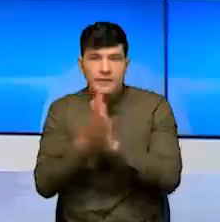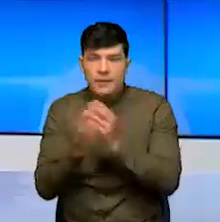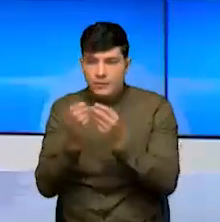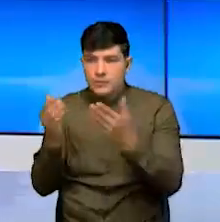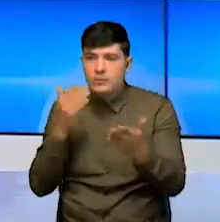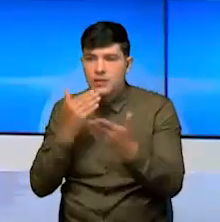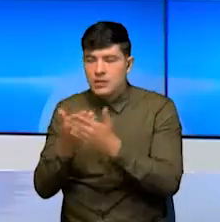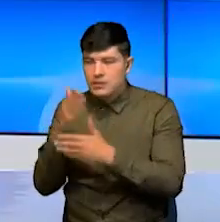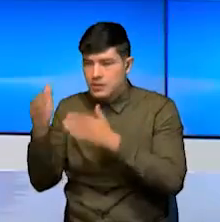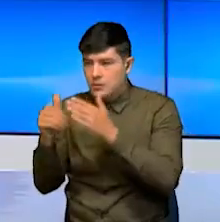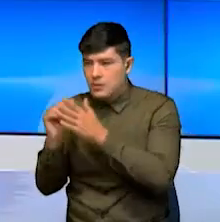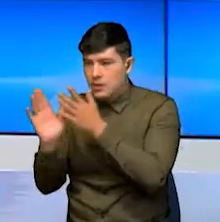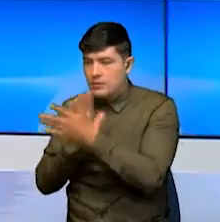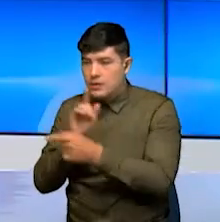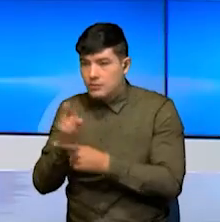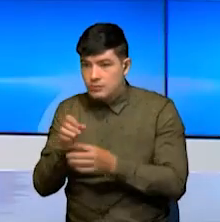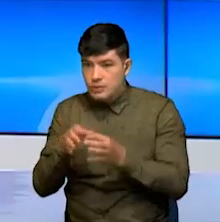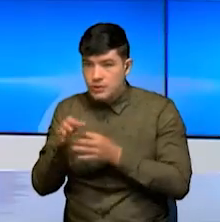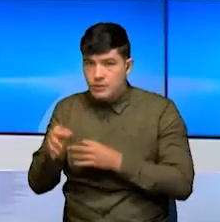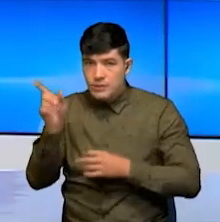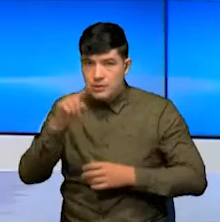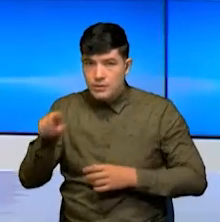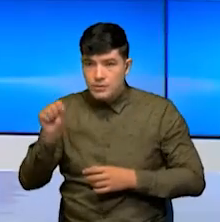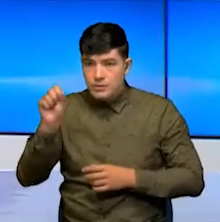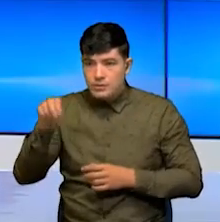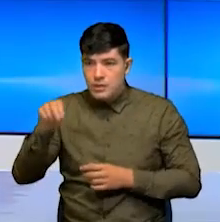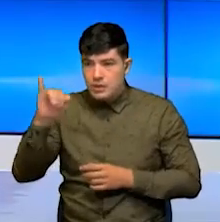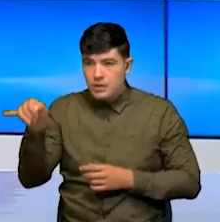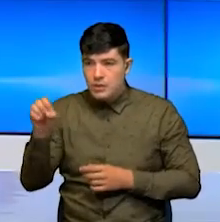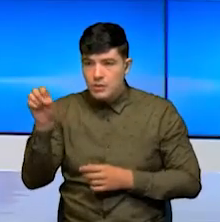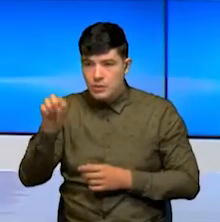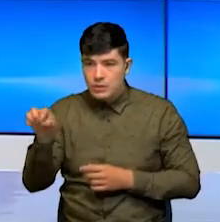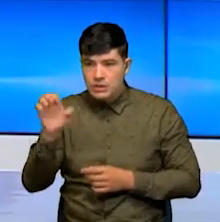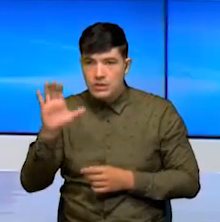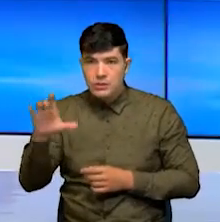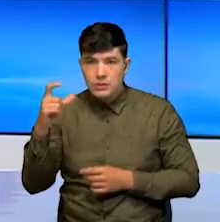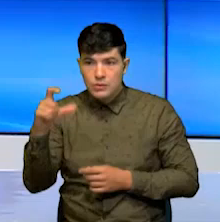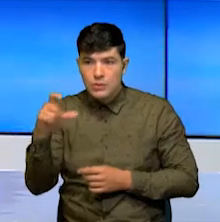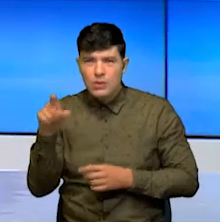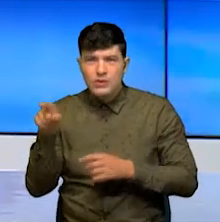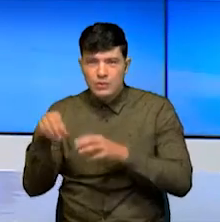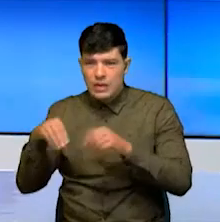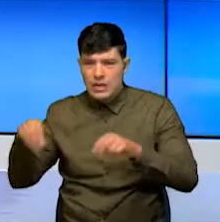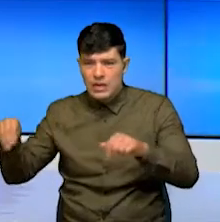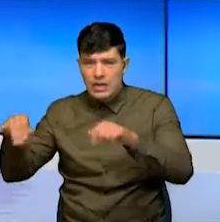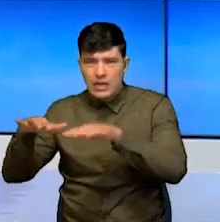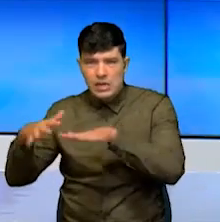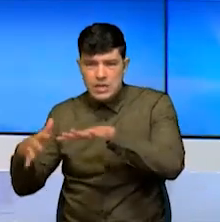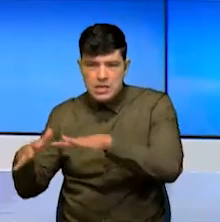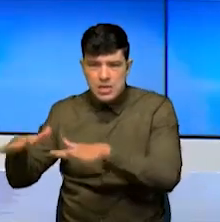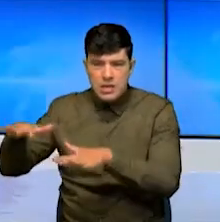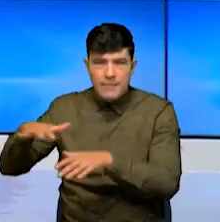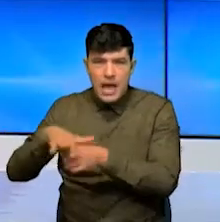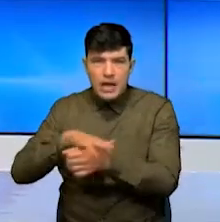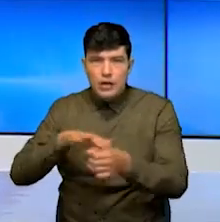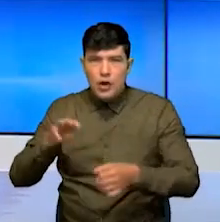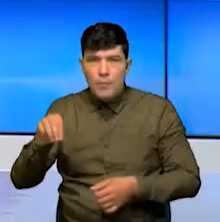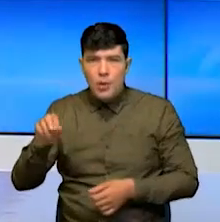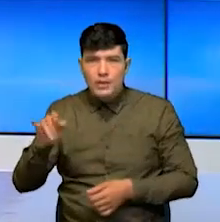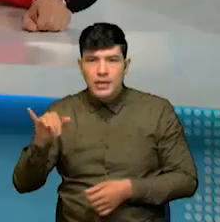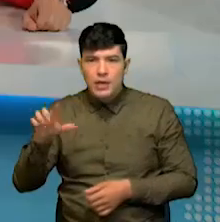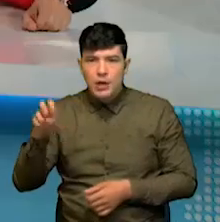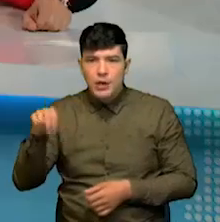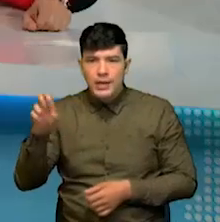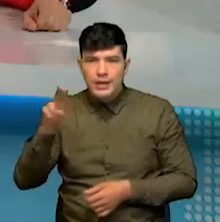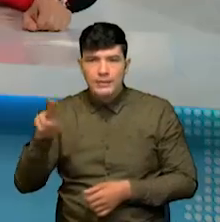Mucha atención porque en San José de Cúcuta desde el año 2009, el terreno inestable del barrio Mutilones tiene en constante peligro a la comunidad que habita el